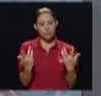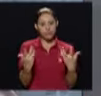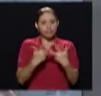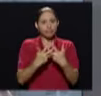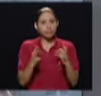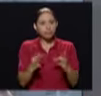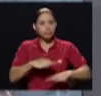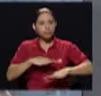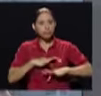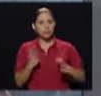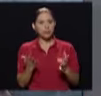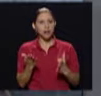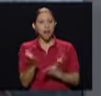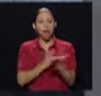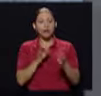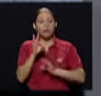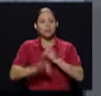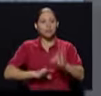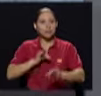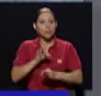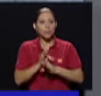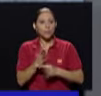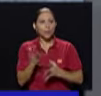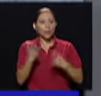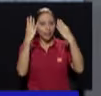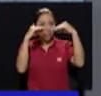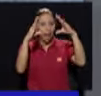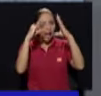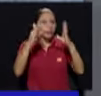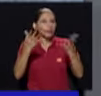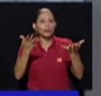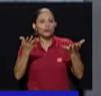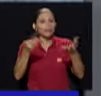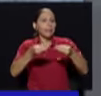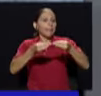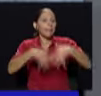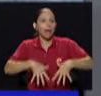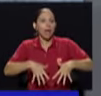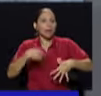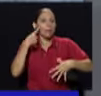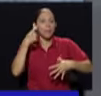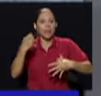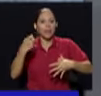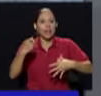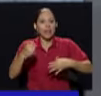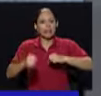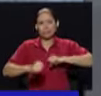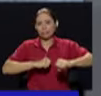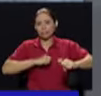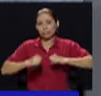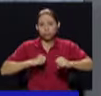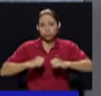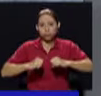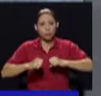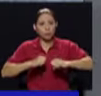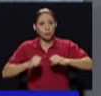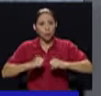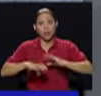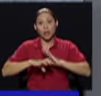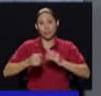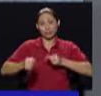áreas que están cubiertas, inclusive si algún tipo de datos se pierden porque el sismo es muy grande, por lo